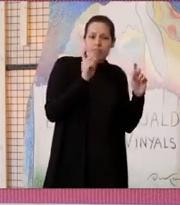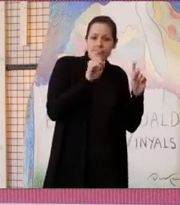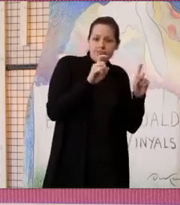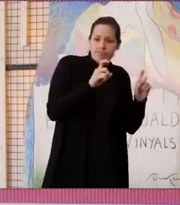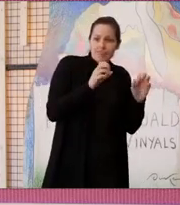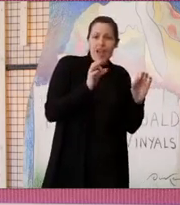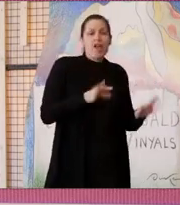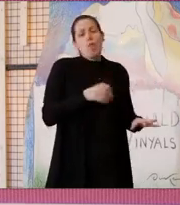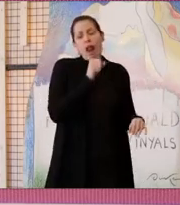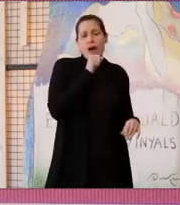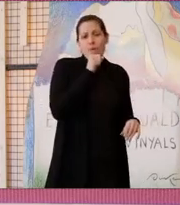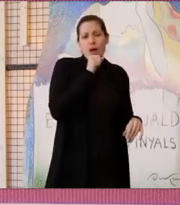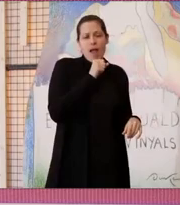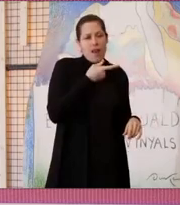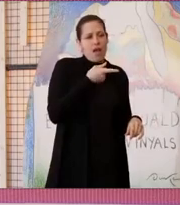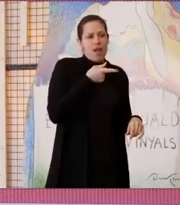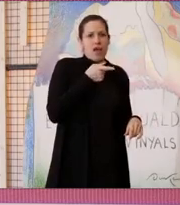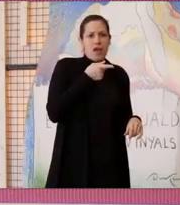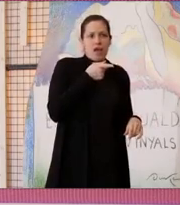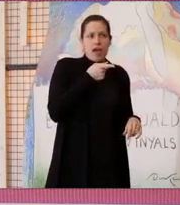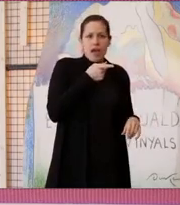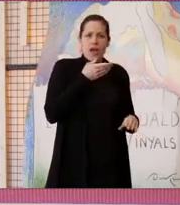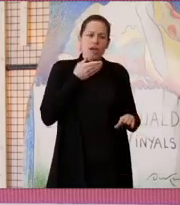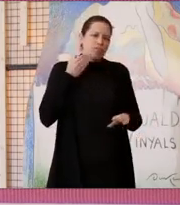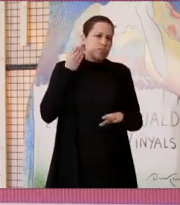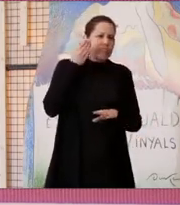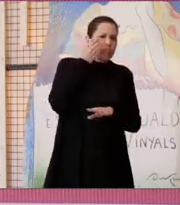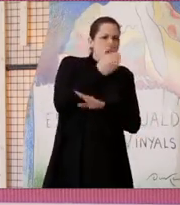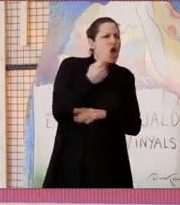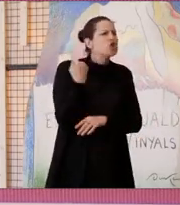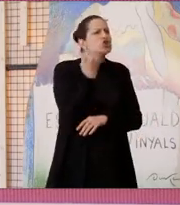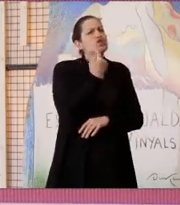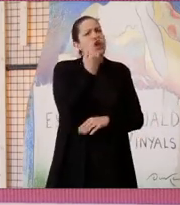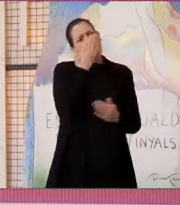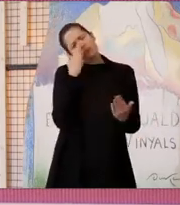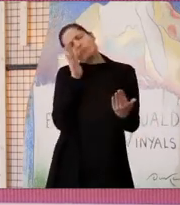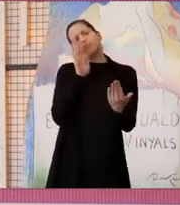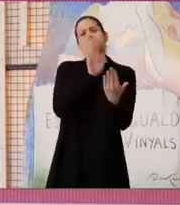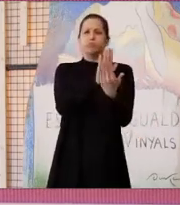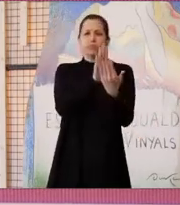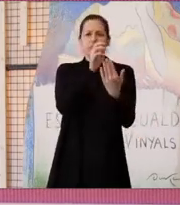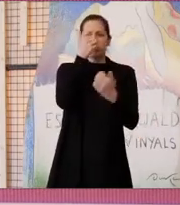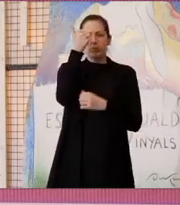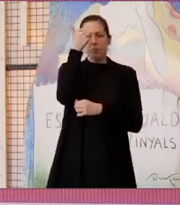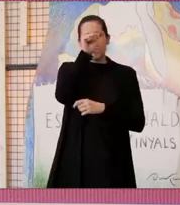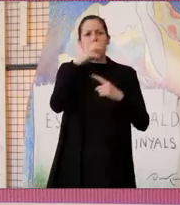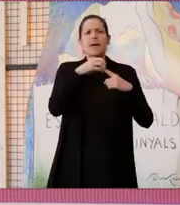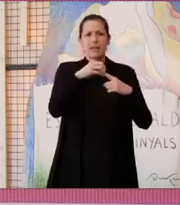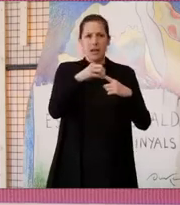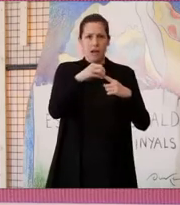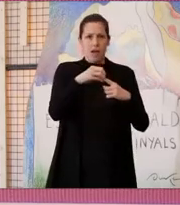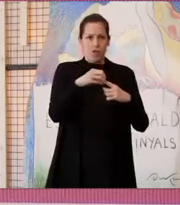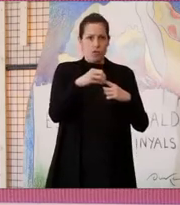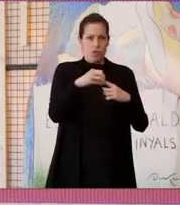no de no se os ocurra enfrentaros solas al patriarcado se lo digo millones de veces no se os ocurra